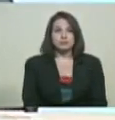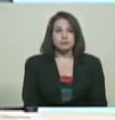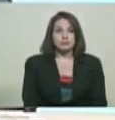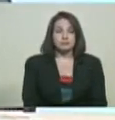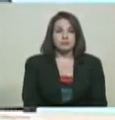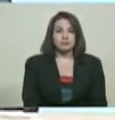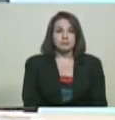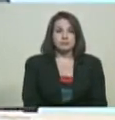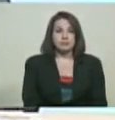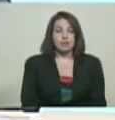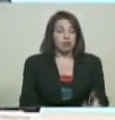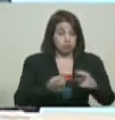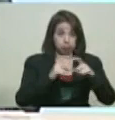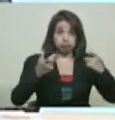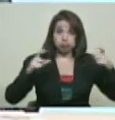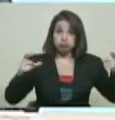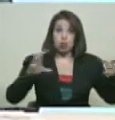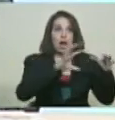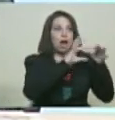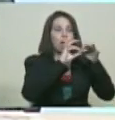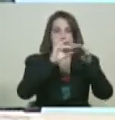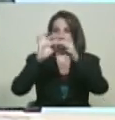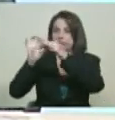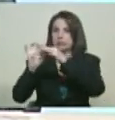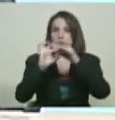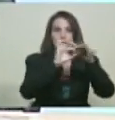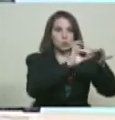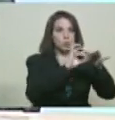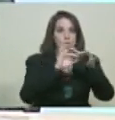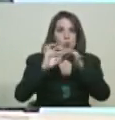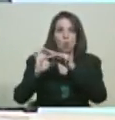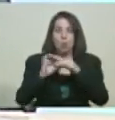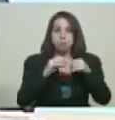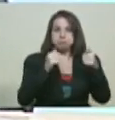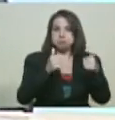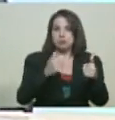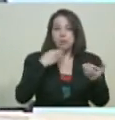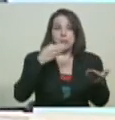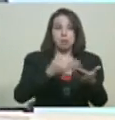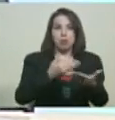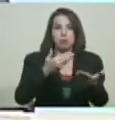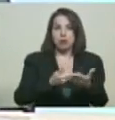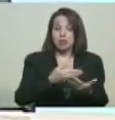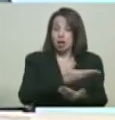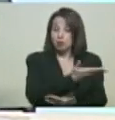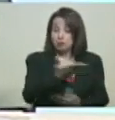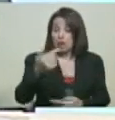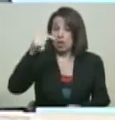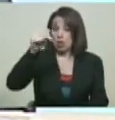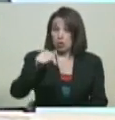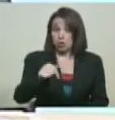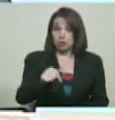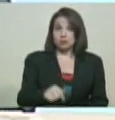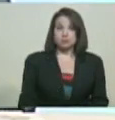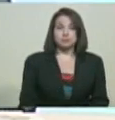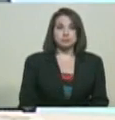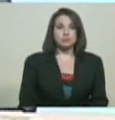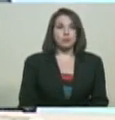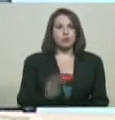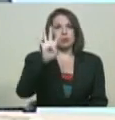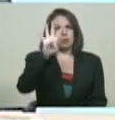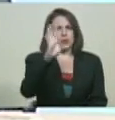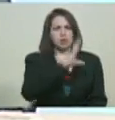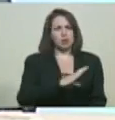en las amplias alianzas y allí yo le propongo a ustedes compañeros una cuarta comisión